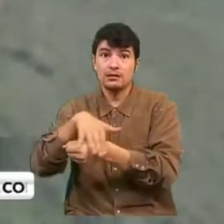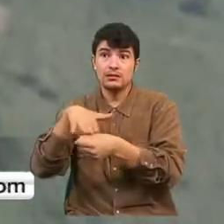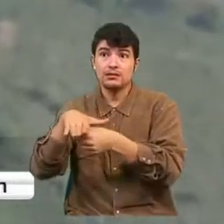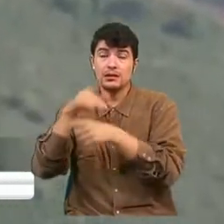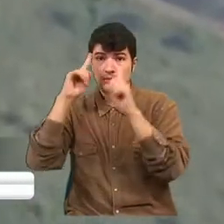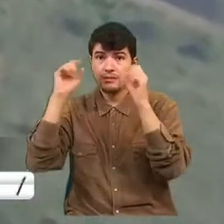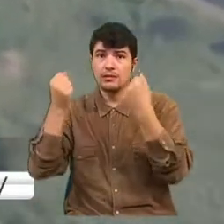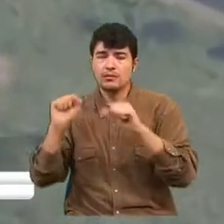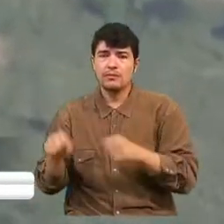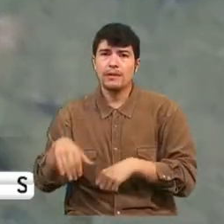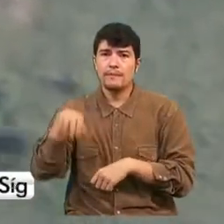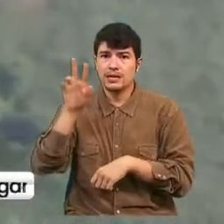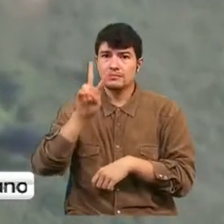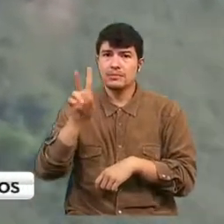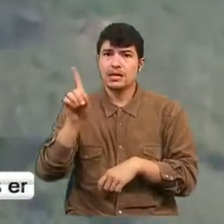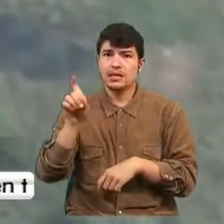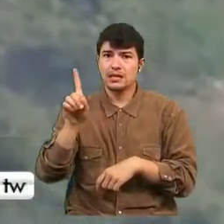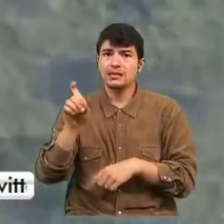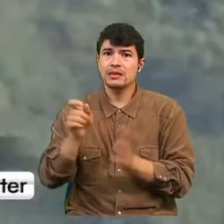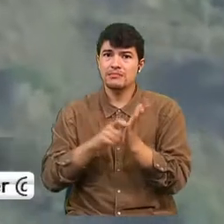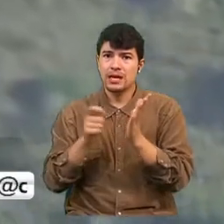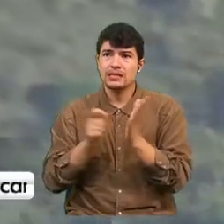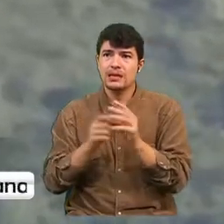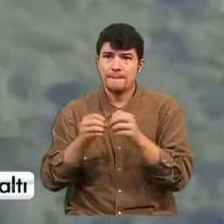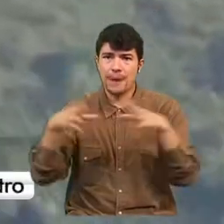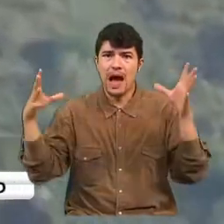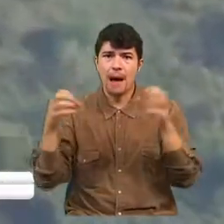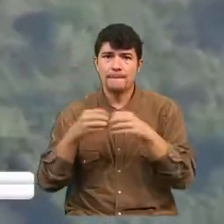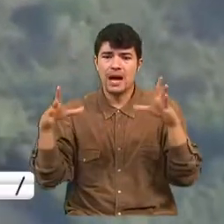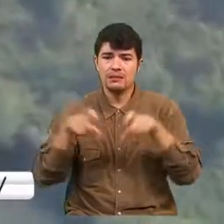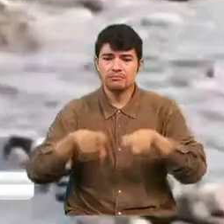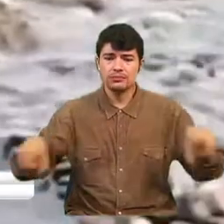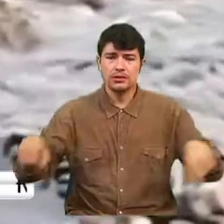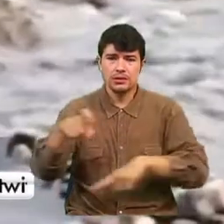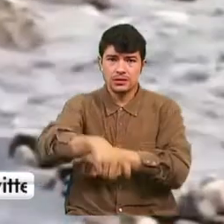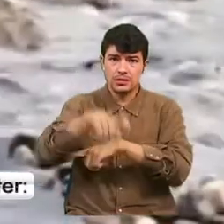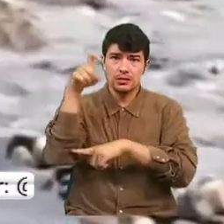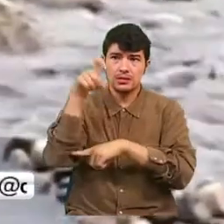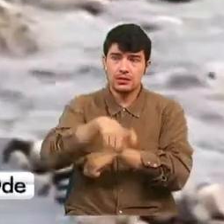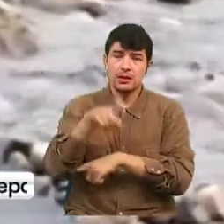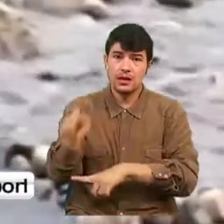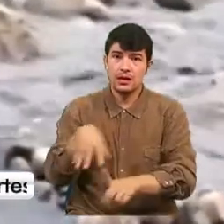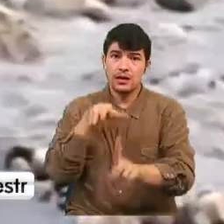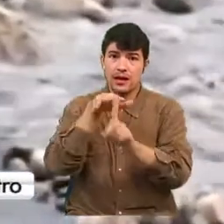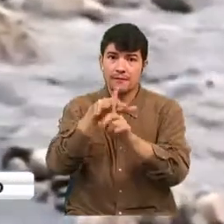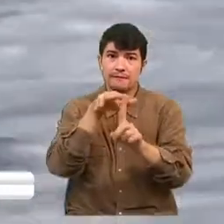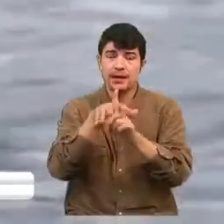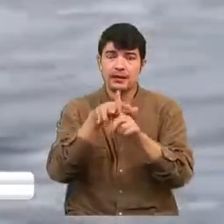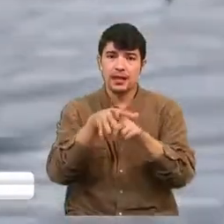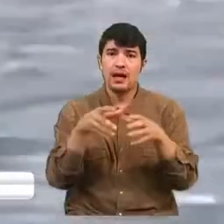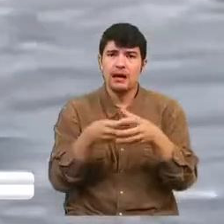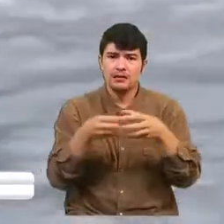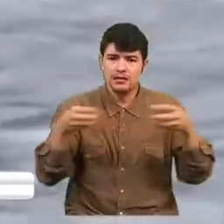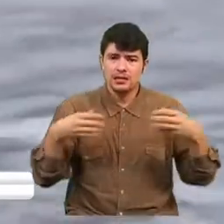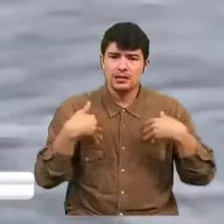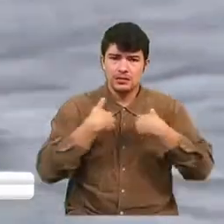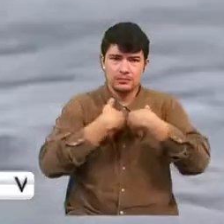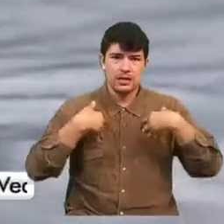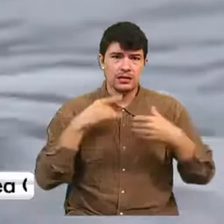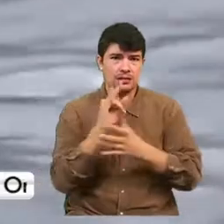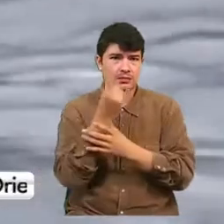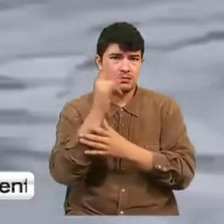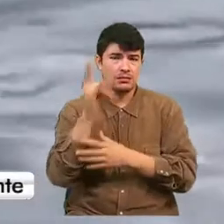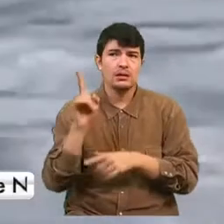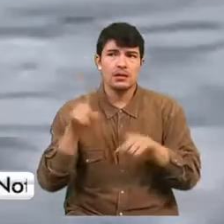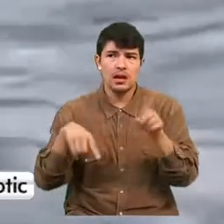pues ya son más de 26 los atentados que ha sufrido el oleoducto Caño Limón-Coveñas y afectaciones a la fauna y flora, sobre todo al ecosistema y a